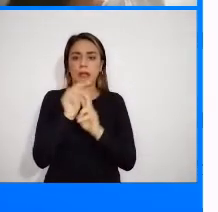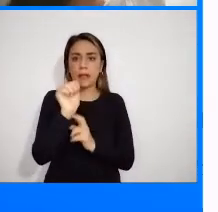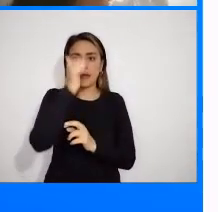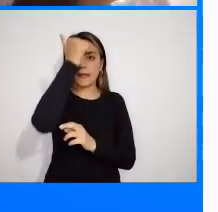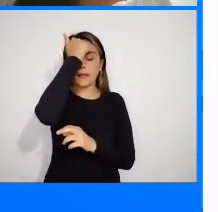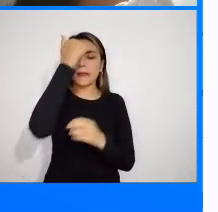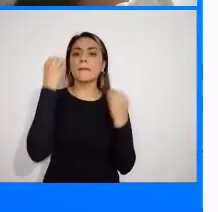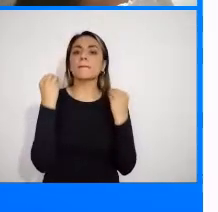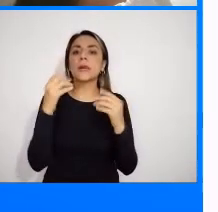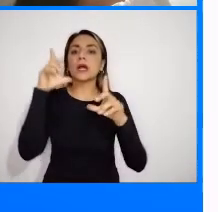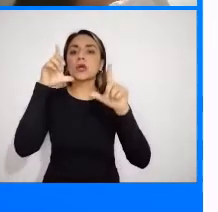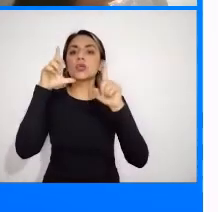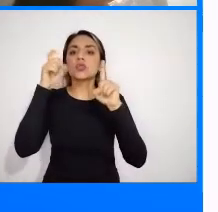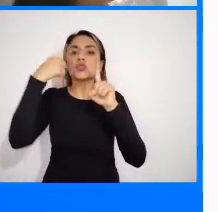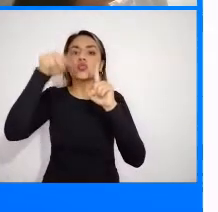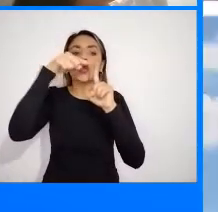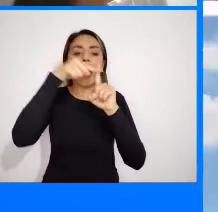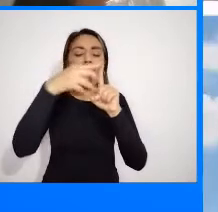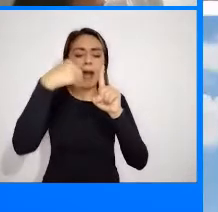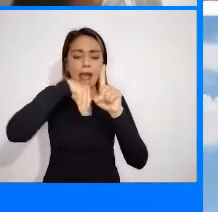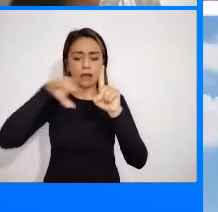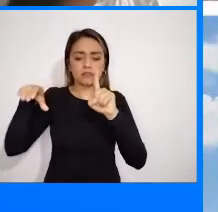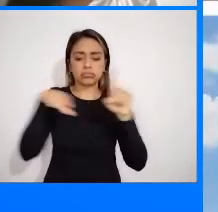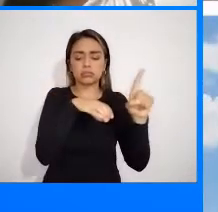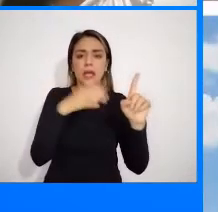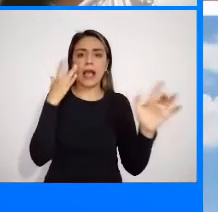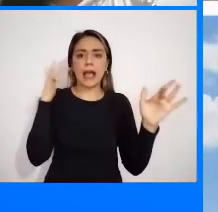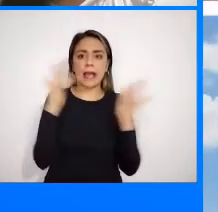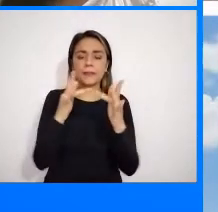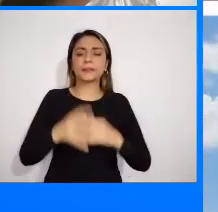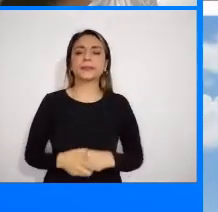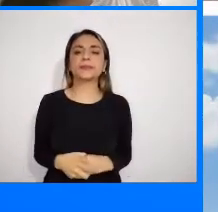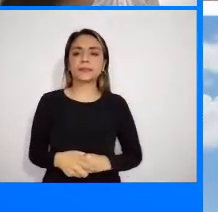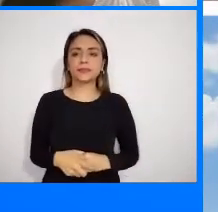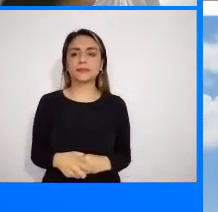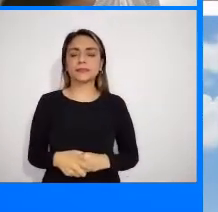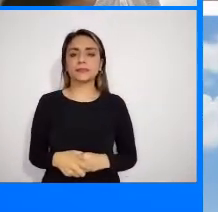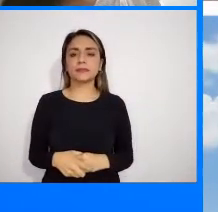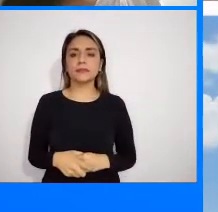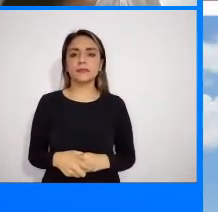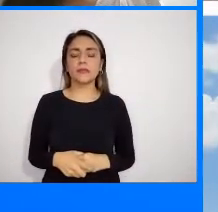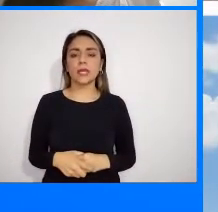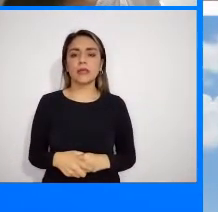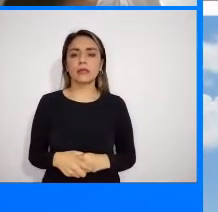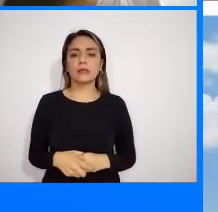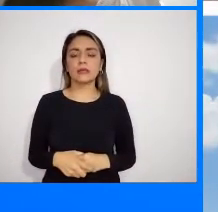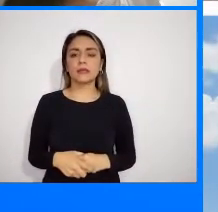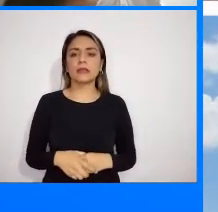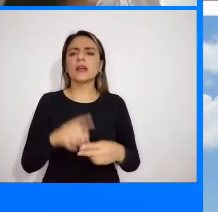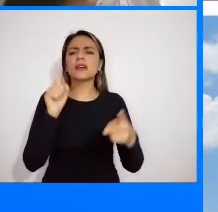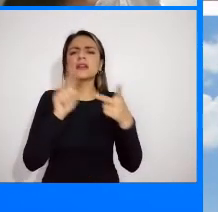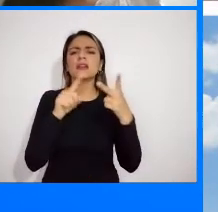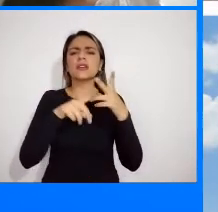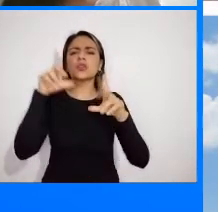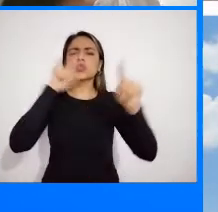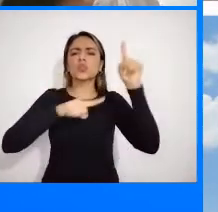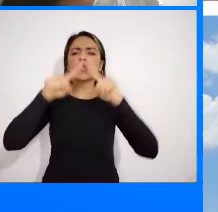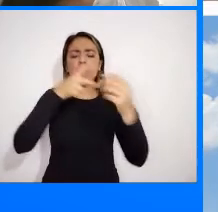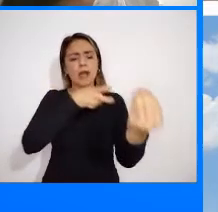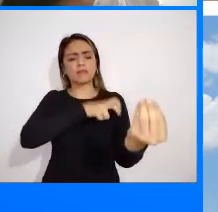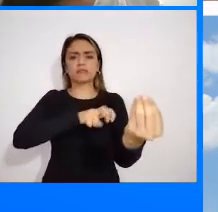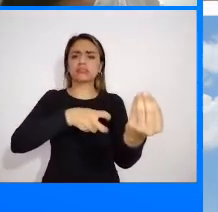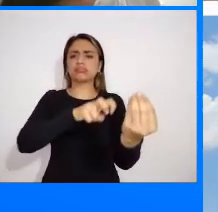que el turista tenga un comportamiento adecuado. Están estas de turismo de aventura,